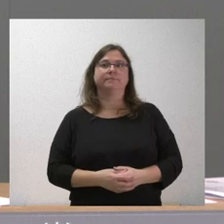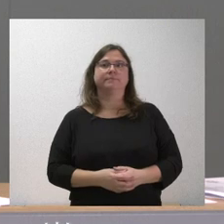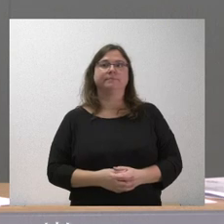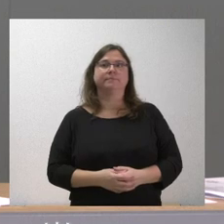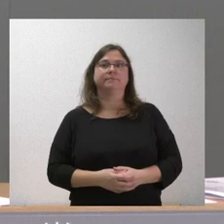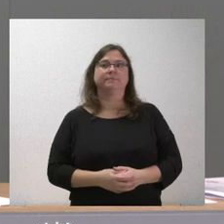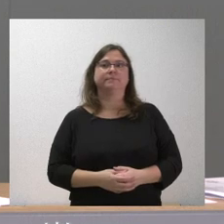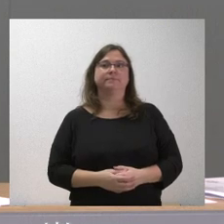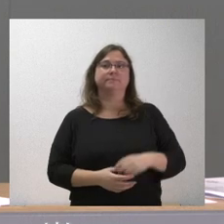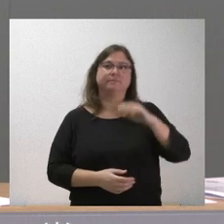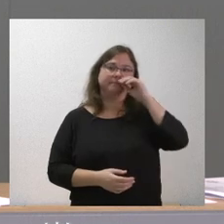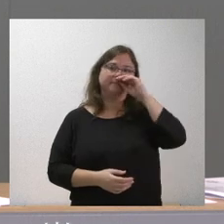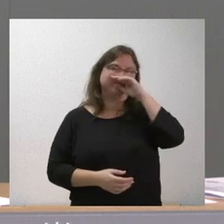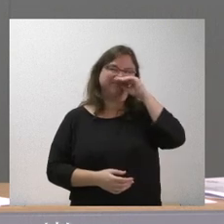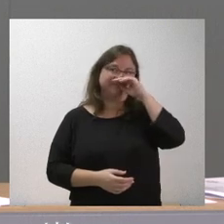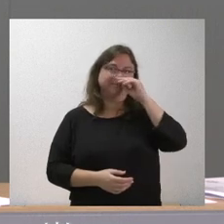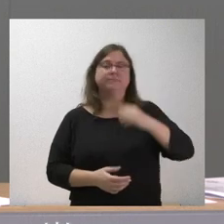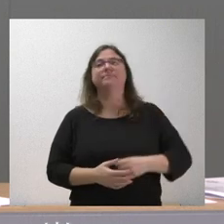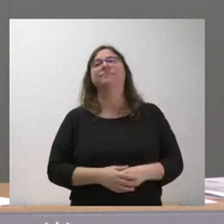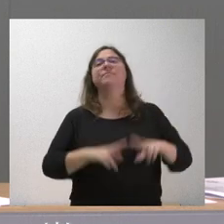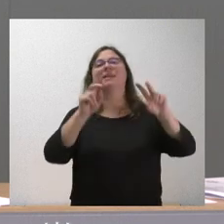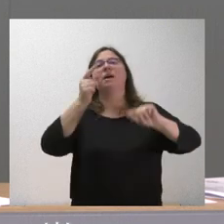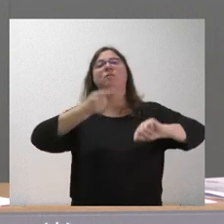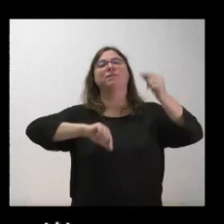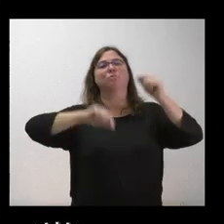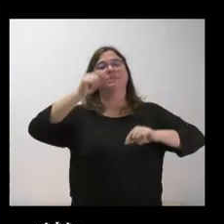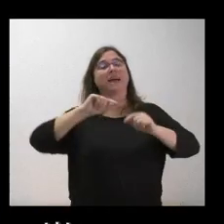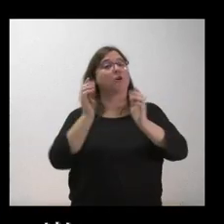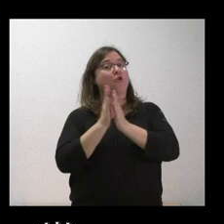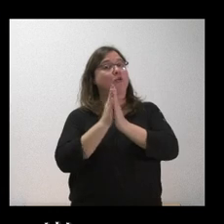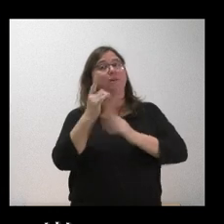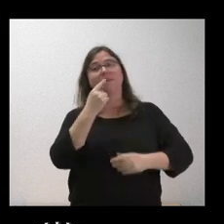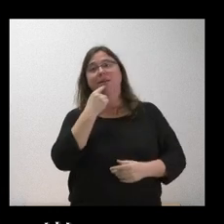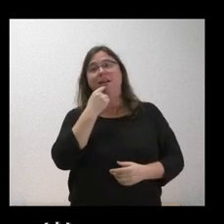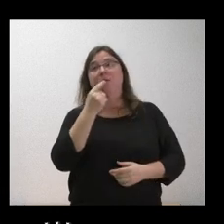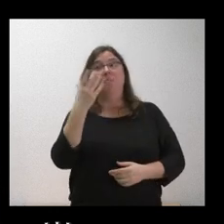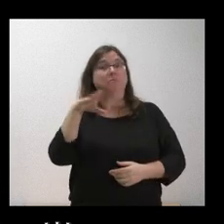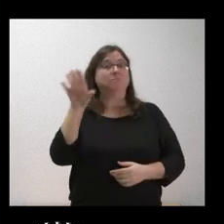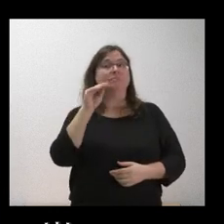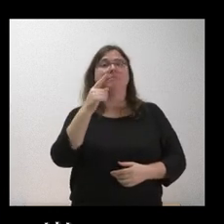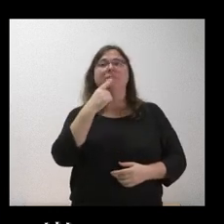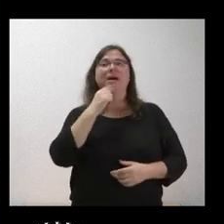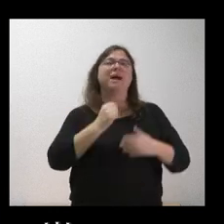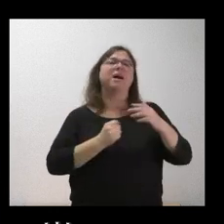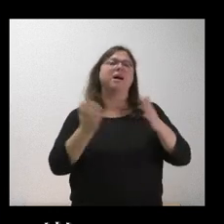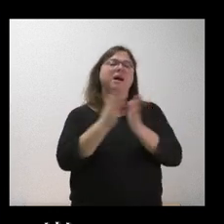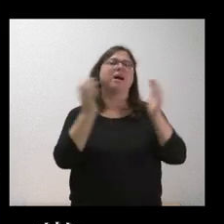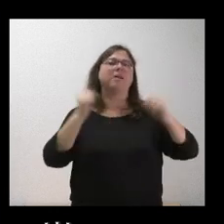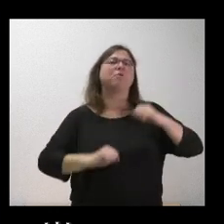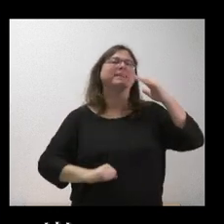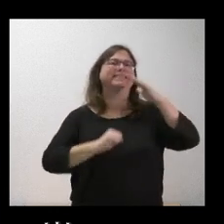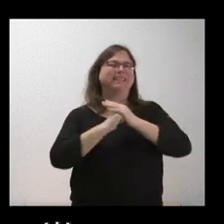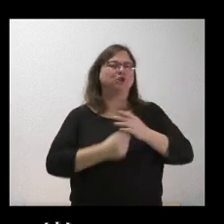abordar del tema de los presupuestos que es que a la compañera antes le ha dicho que iban a me ha parecido entenderle que iban a aprobar el techo de gasto a la vez que